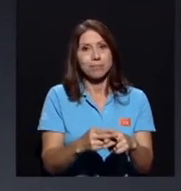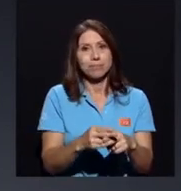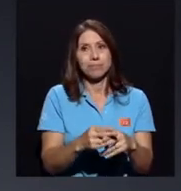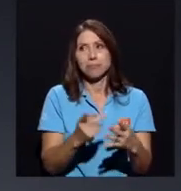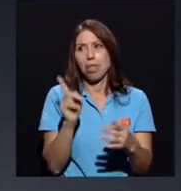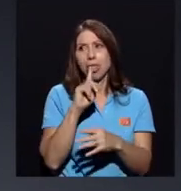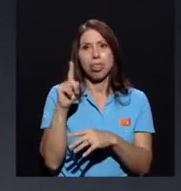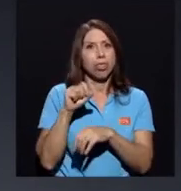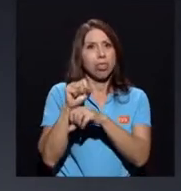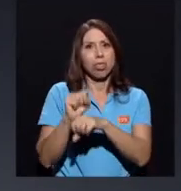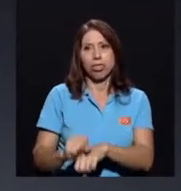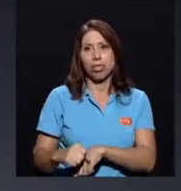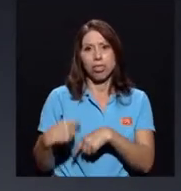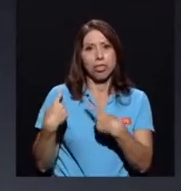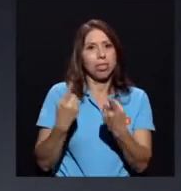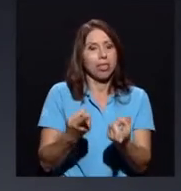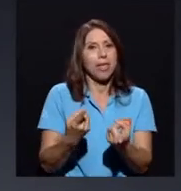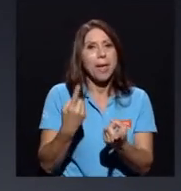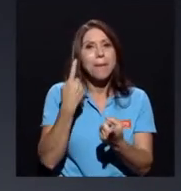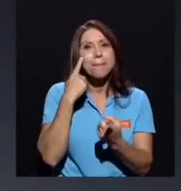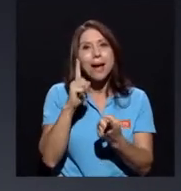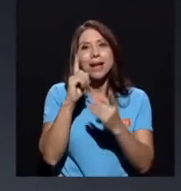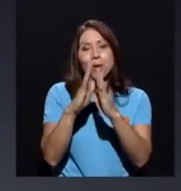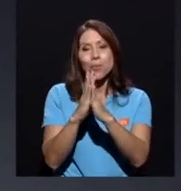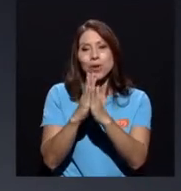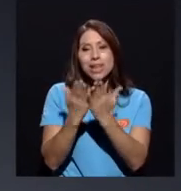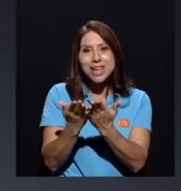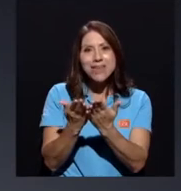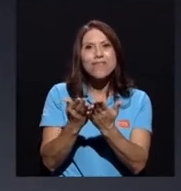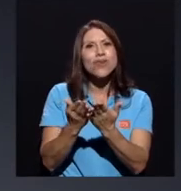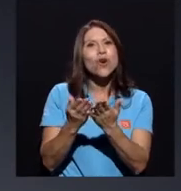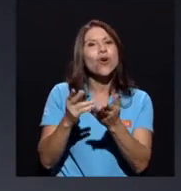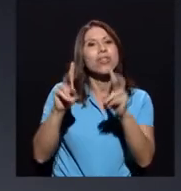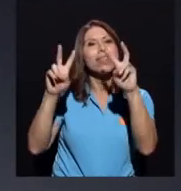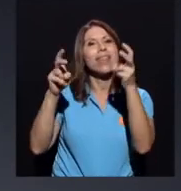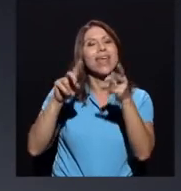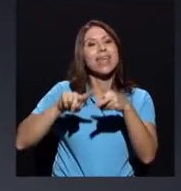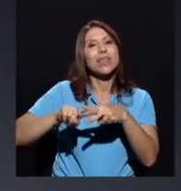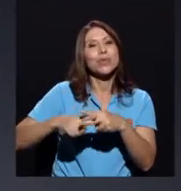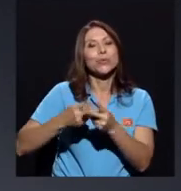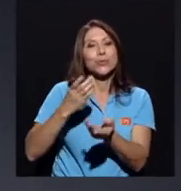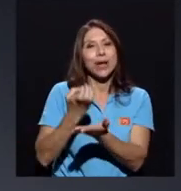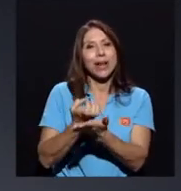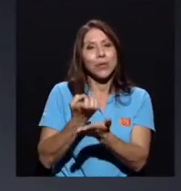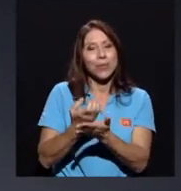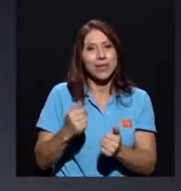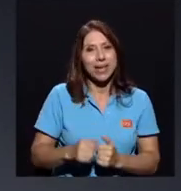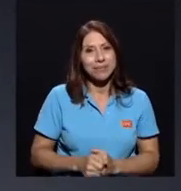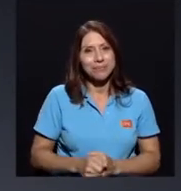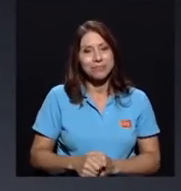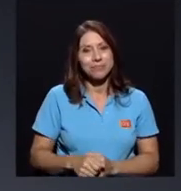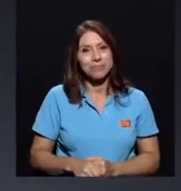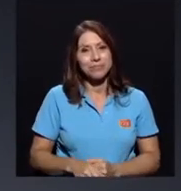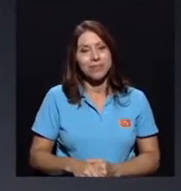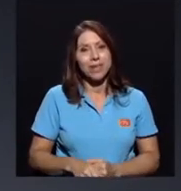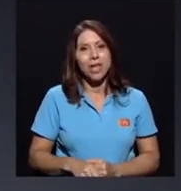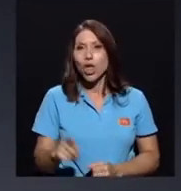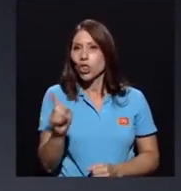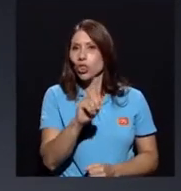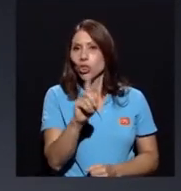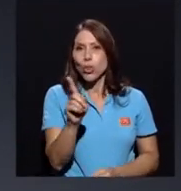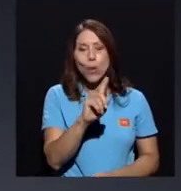inusual para un libro de introducción a la economía no es el